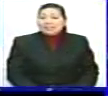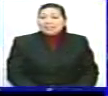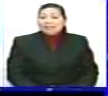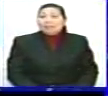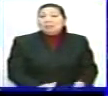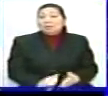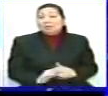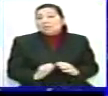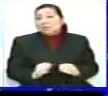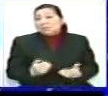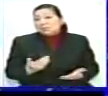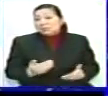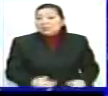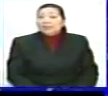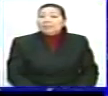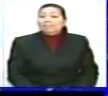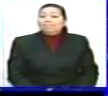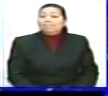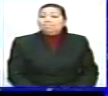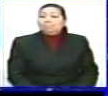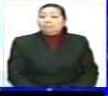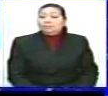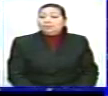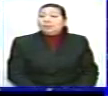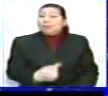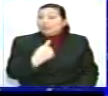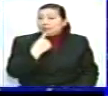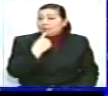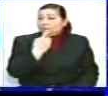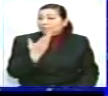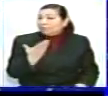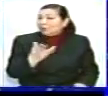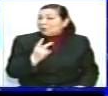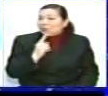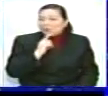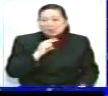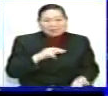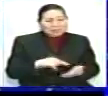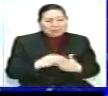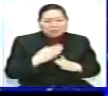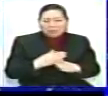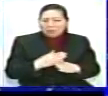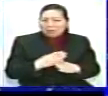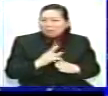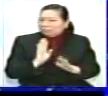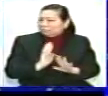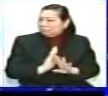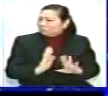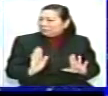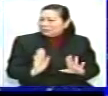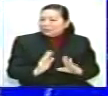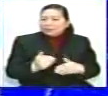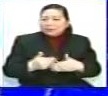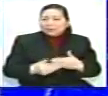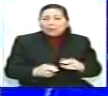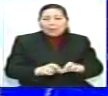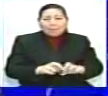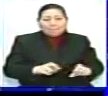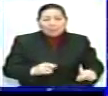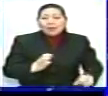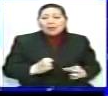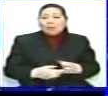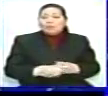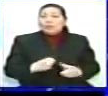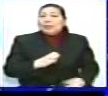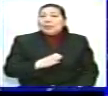y que, por supuesto, como él precisó, la inmunidad no es sinónimo de impunidad, razón por la cual pues se va a llevar a cabo un pleno